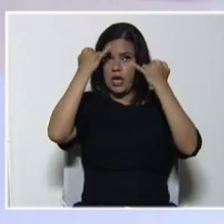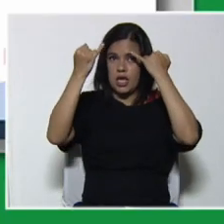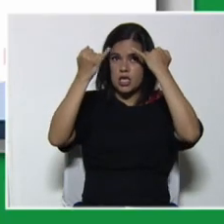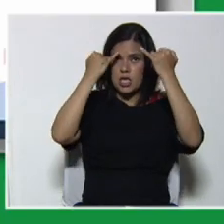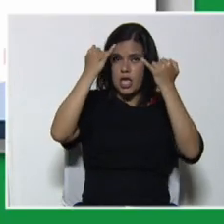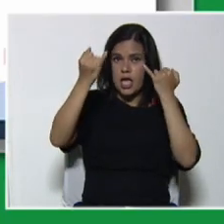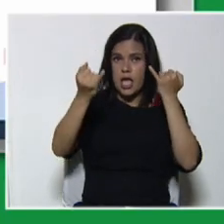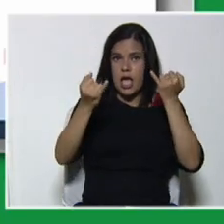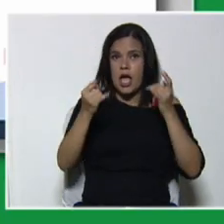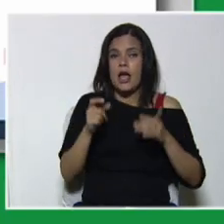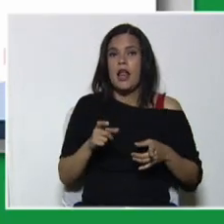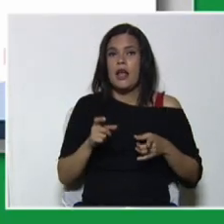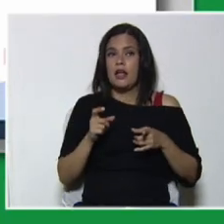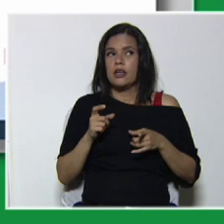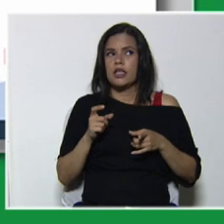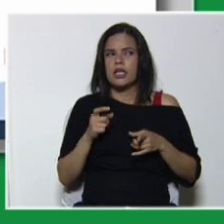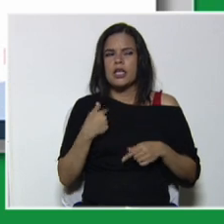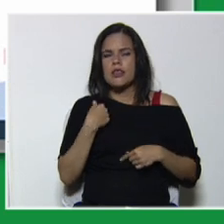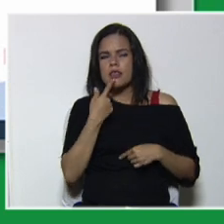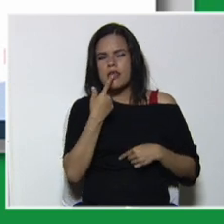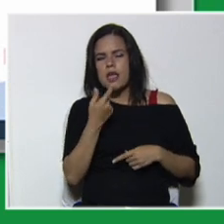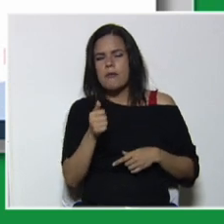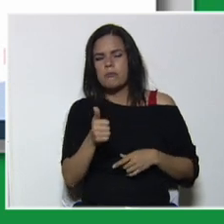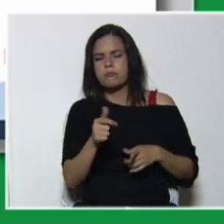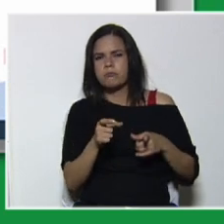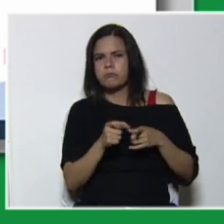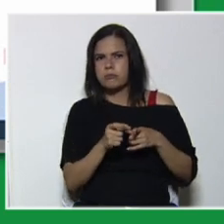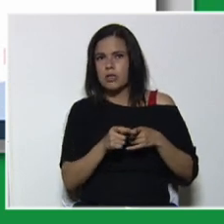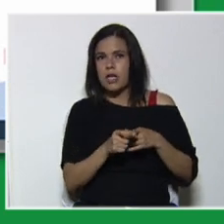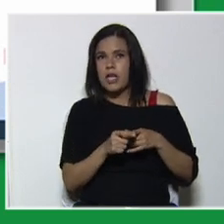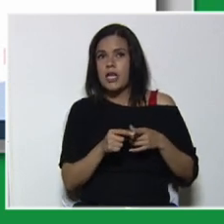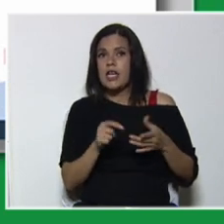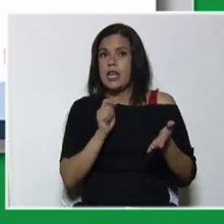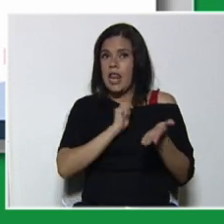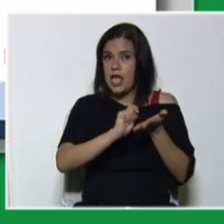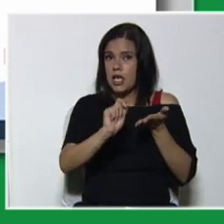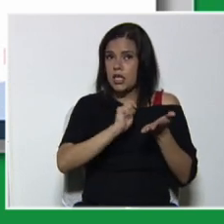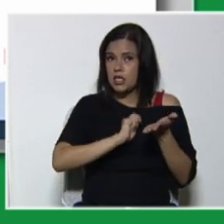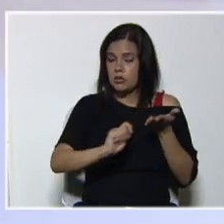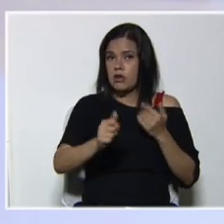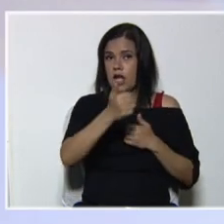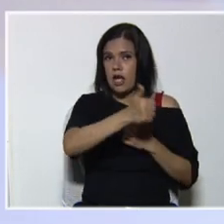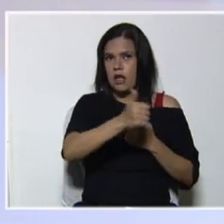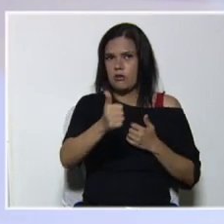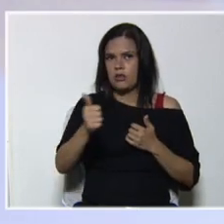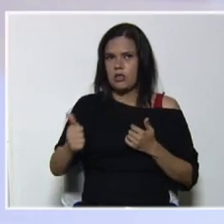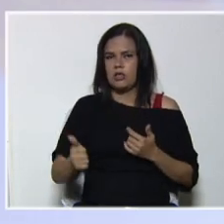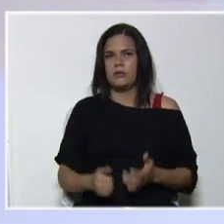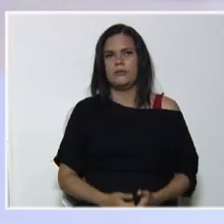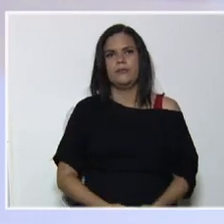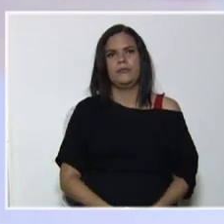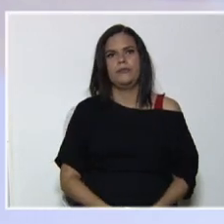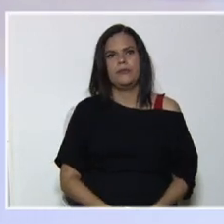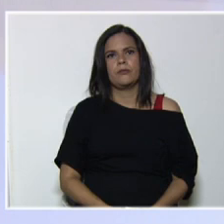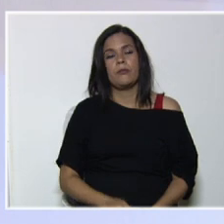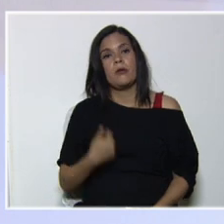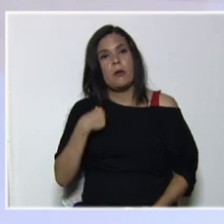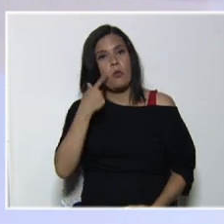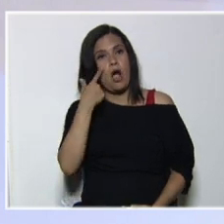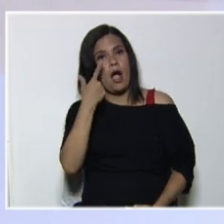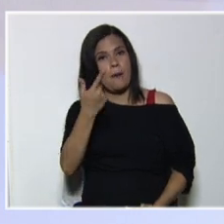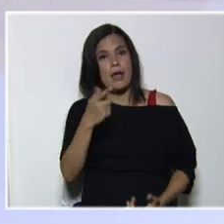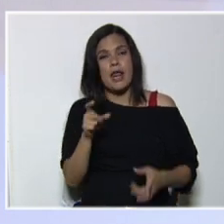debida pronunciación de las palabras y la debida escritura de cada una de ellas. Entonces vamos a continuación a ver las